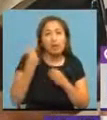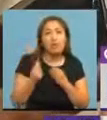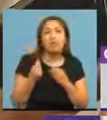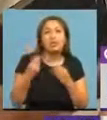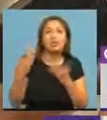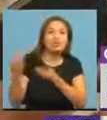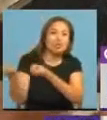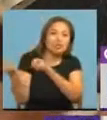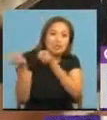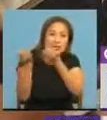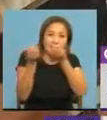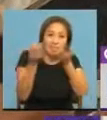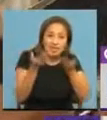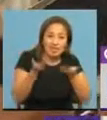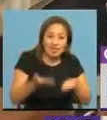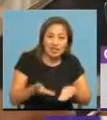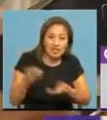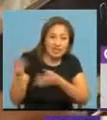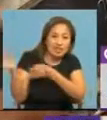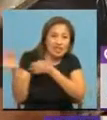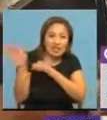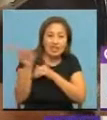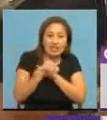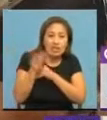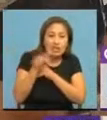ya